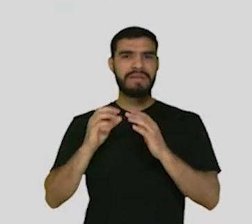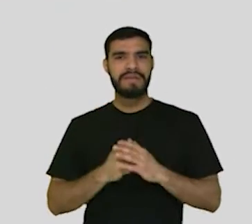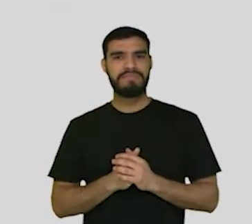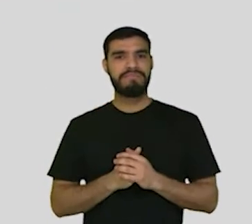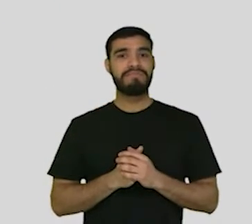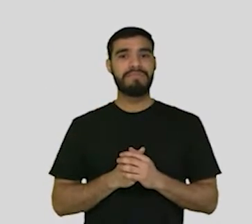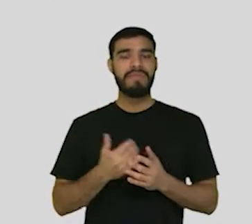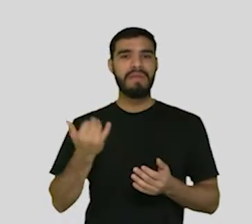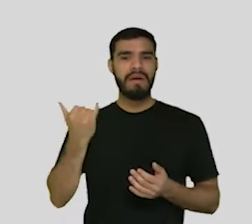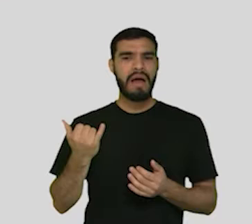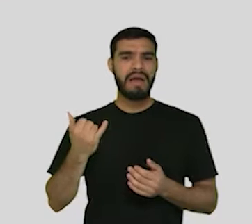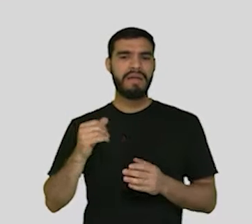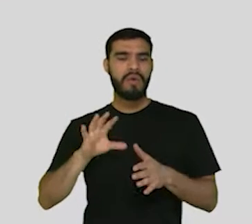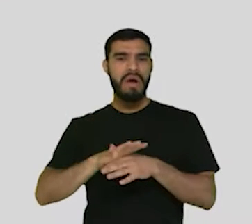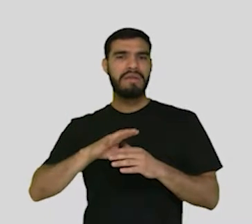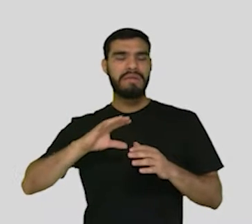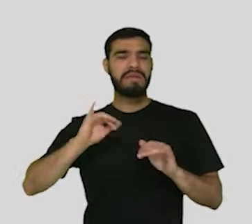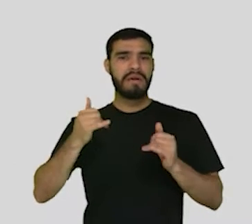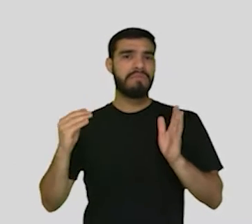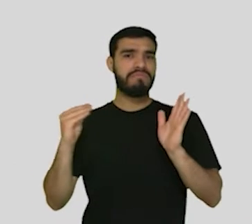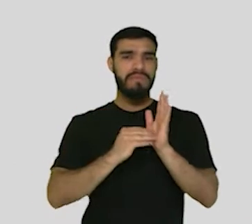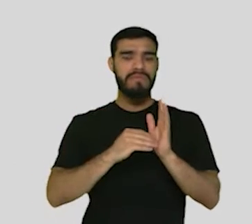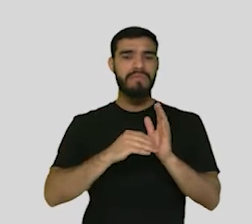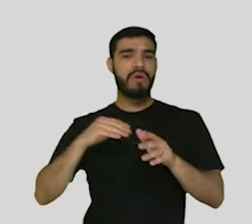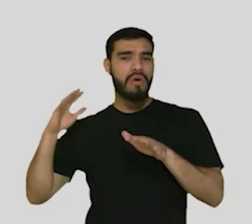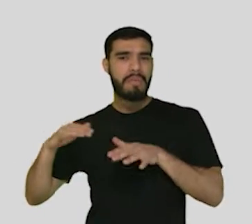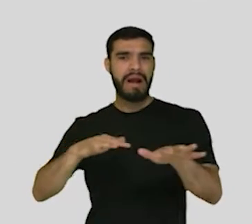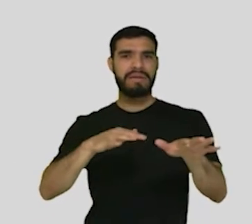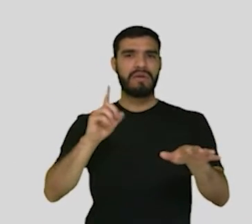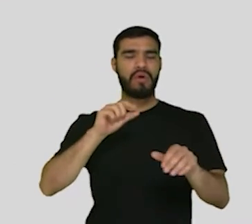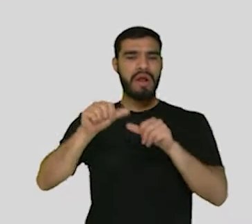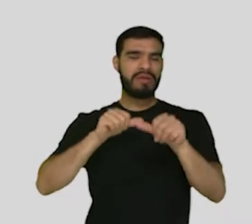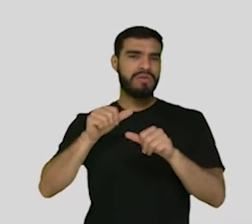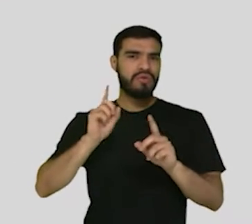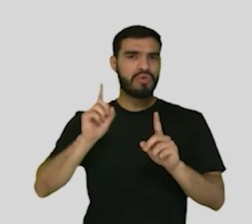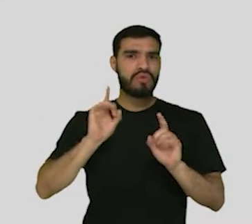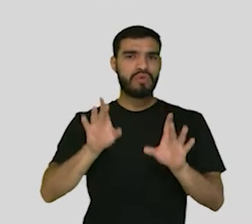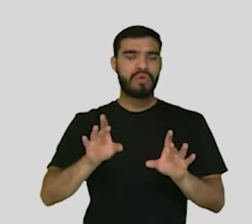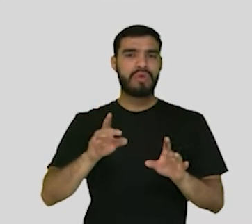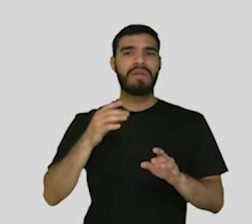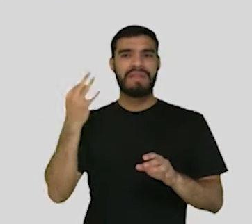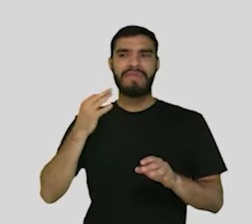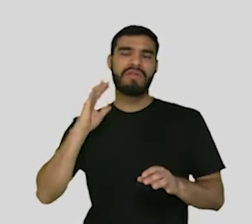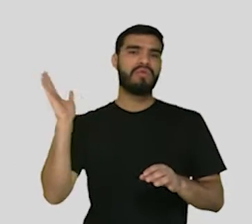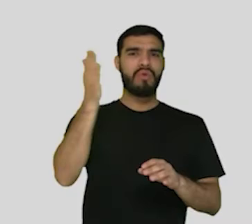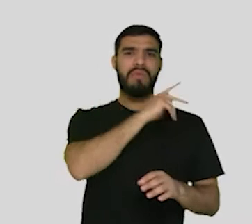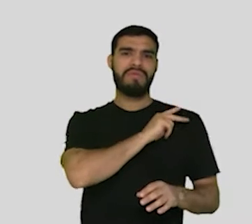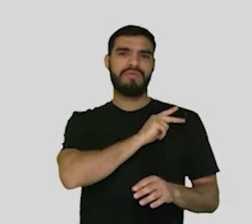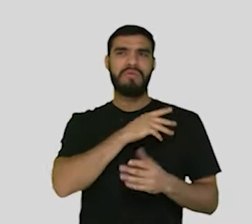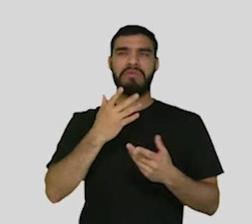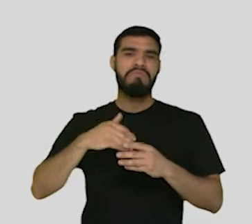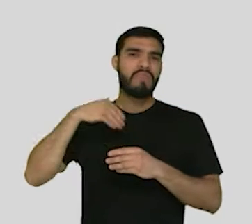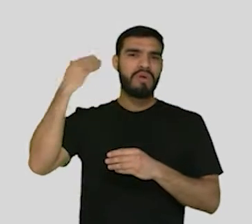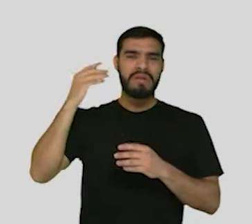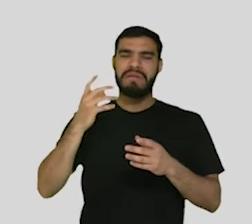que está instalado. Añate jape. La marcha no es de una organización. Coa con marcha en daja EPTI, organización va de baja EPTI,